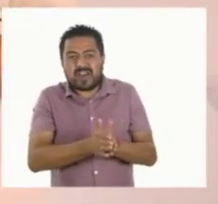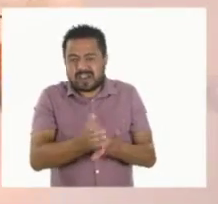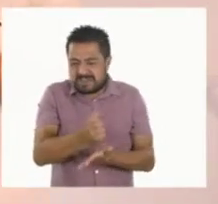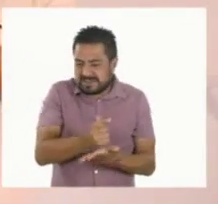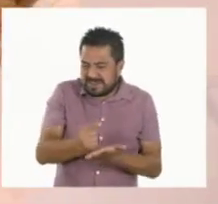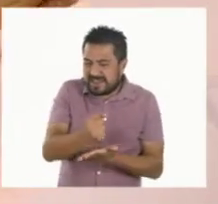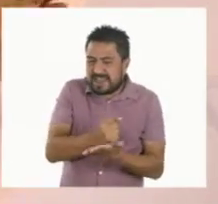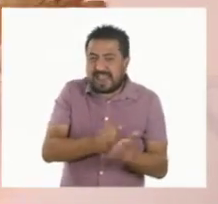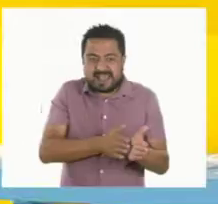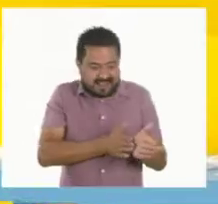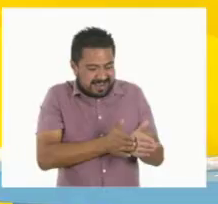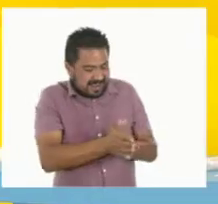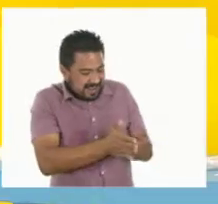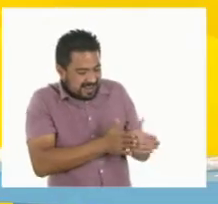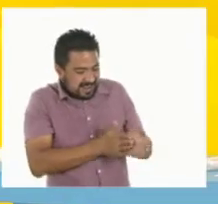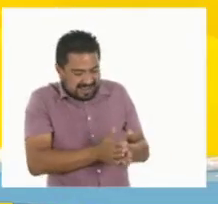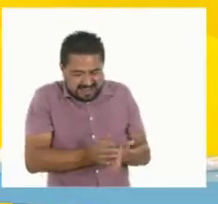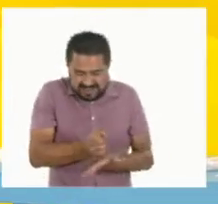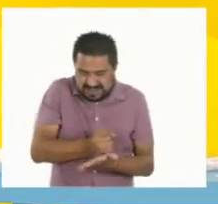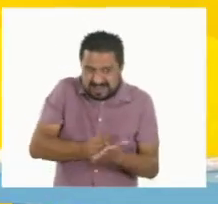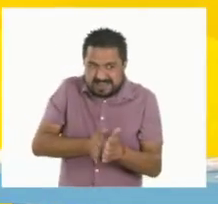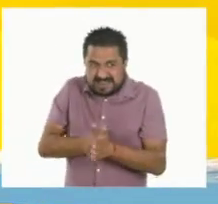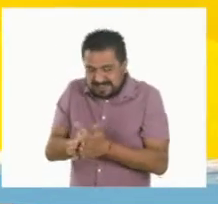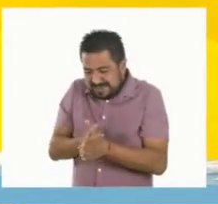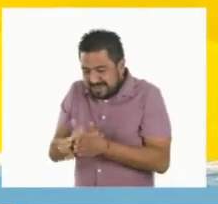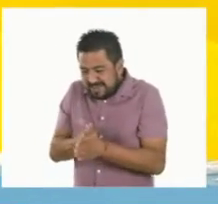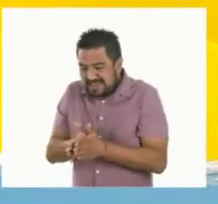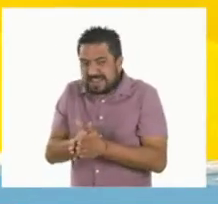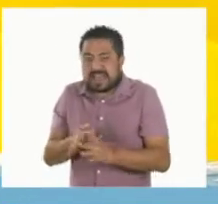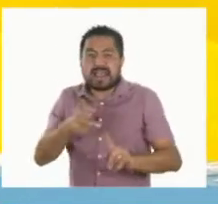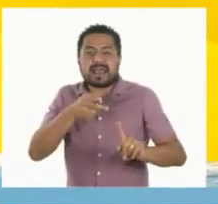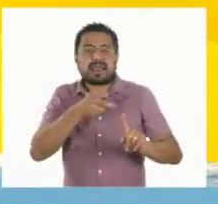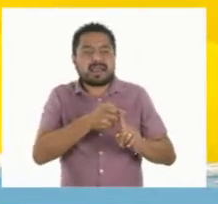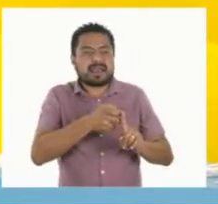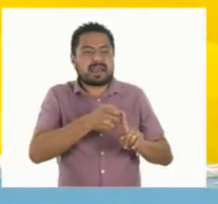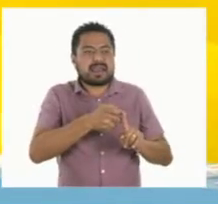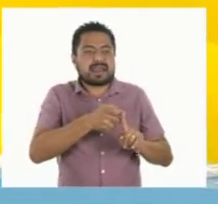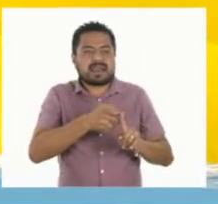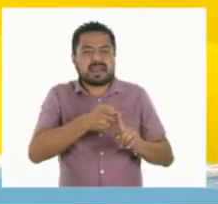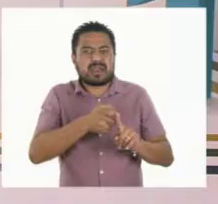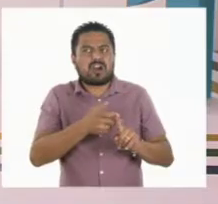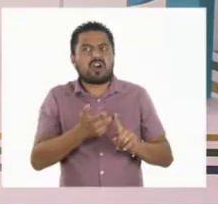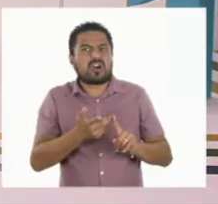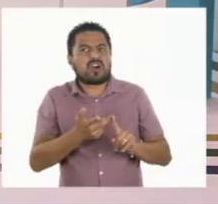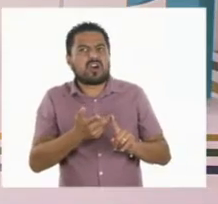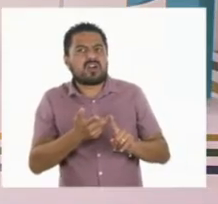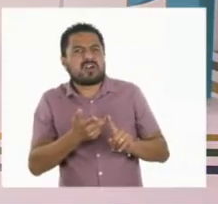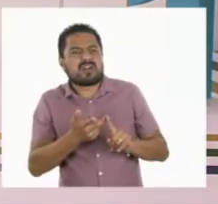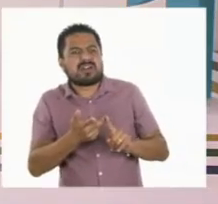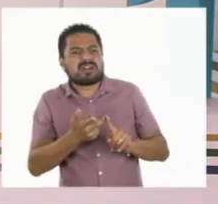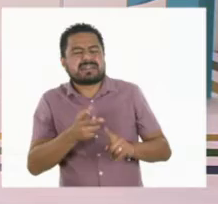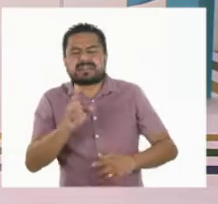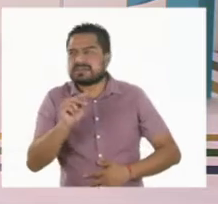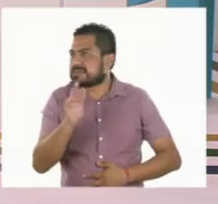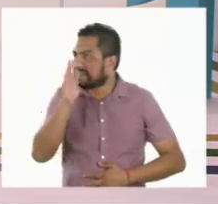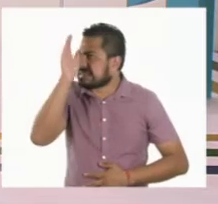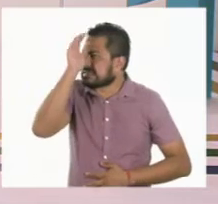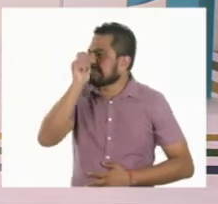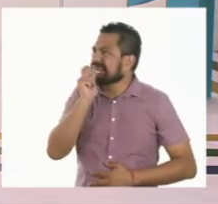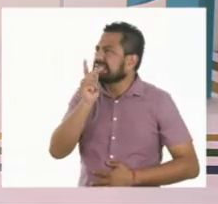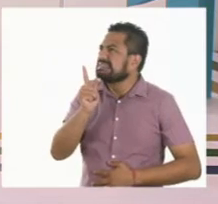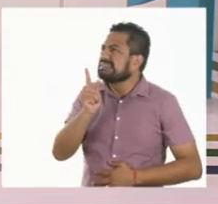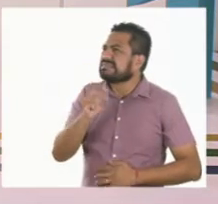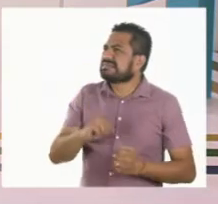molinillo, chocolate, molinillo. ¿Espiral o estirar? No sé.